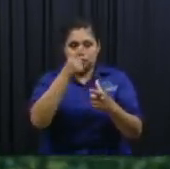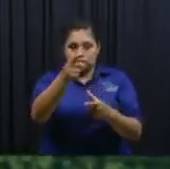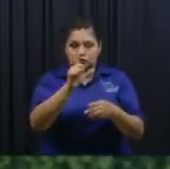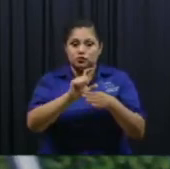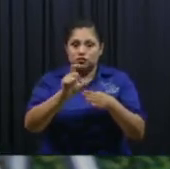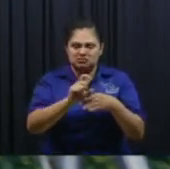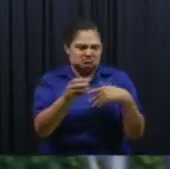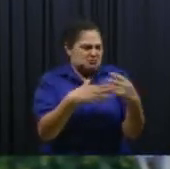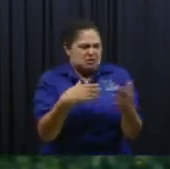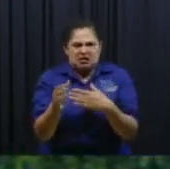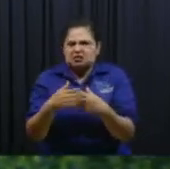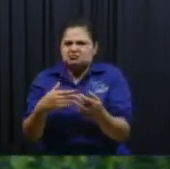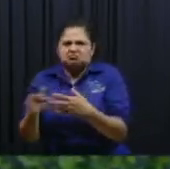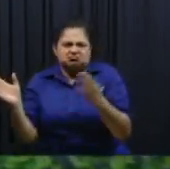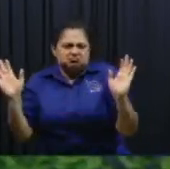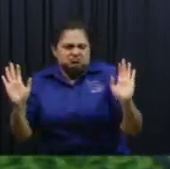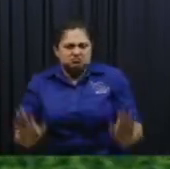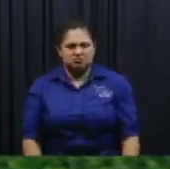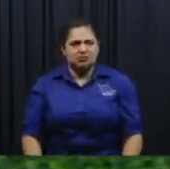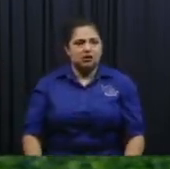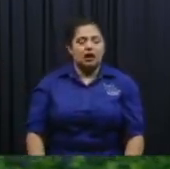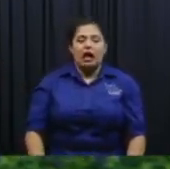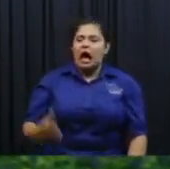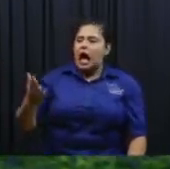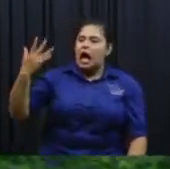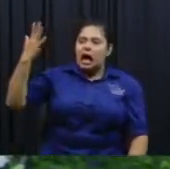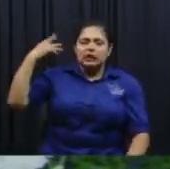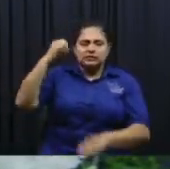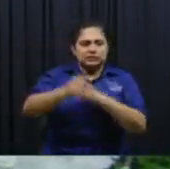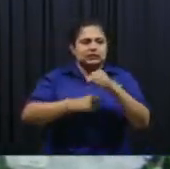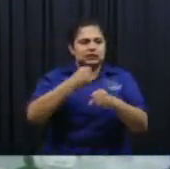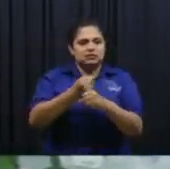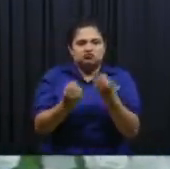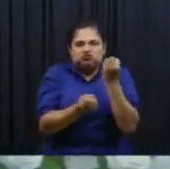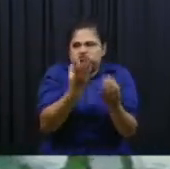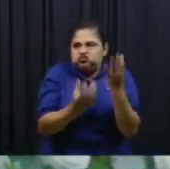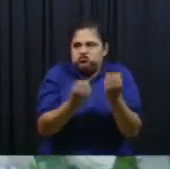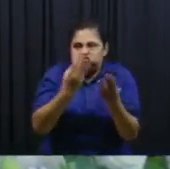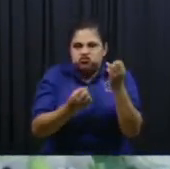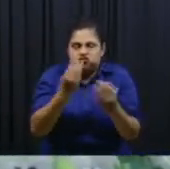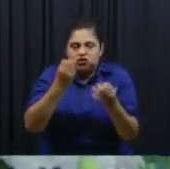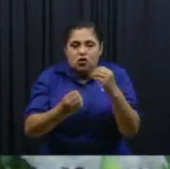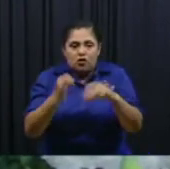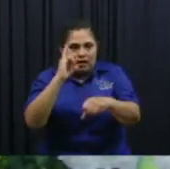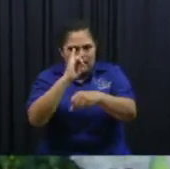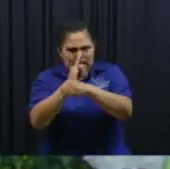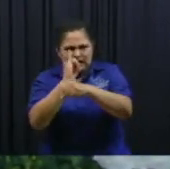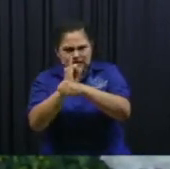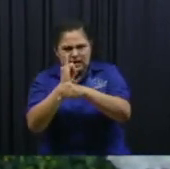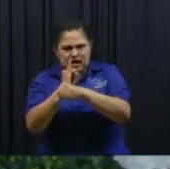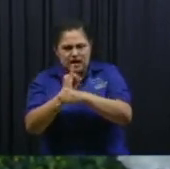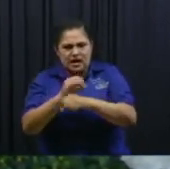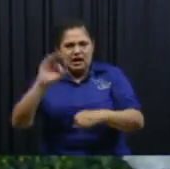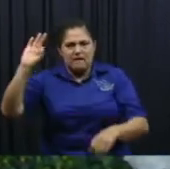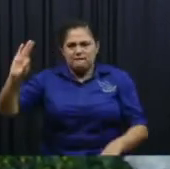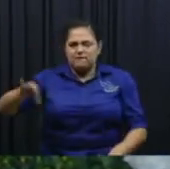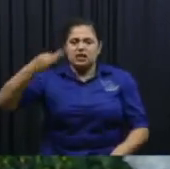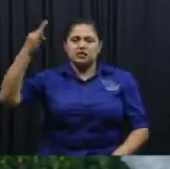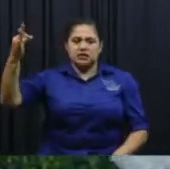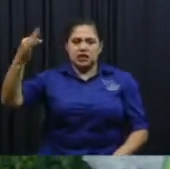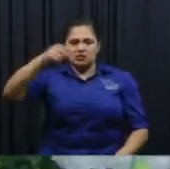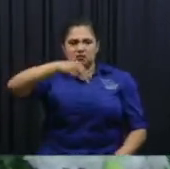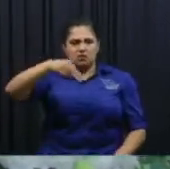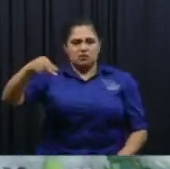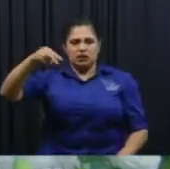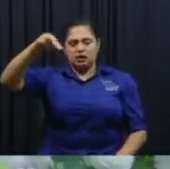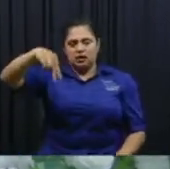mire pues hace un par de años creo yo se quemó aquella catedral famosa emblemática en Francia que se llama